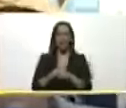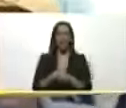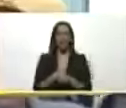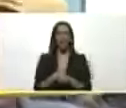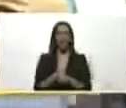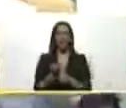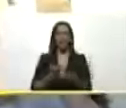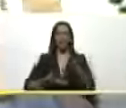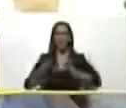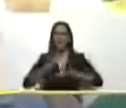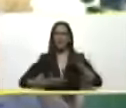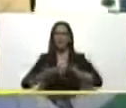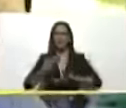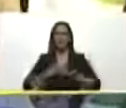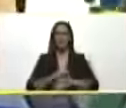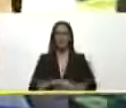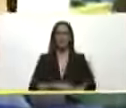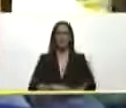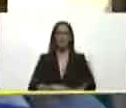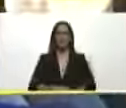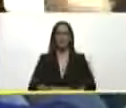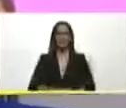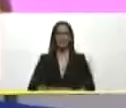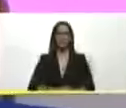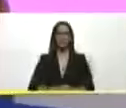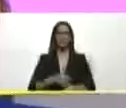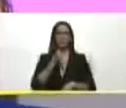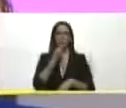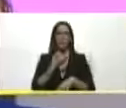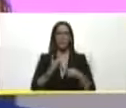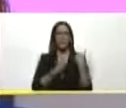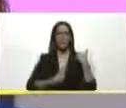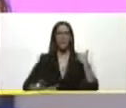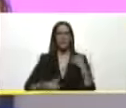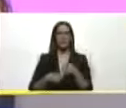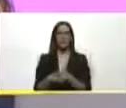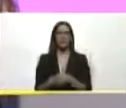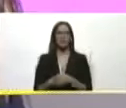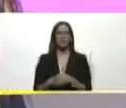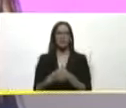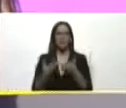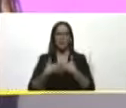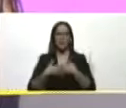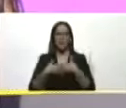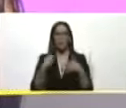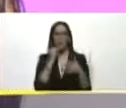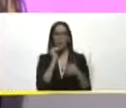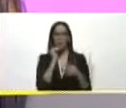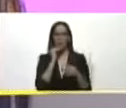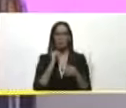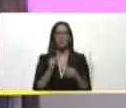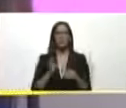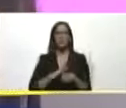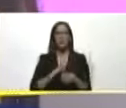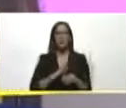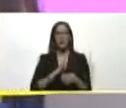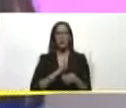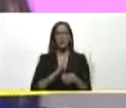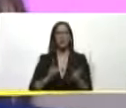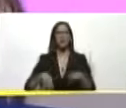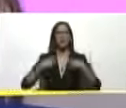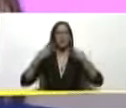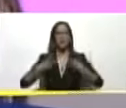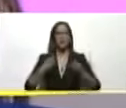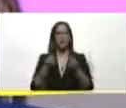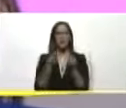ganancia Génesis bueno presidente los emprendedores y las emprendedoras jóvenes forman parte de esa nueva